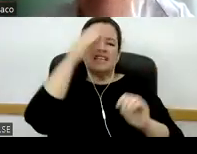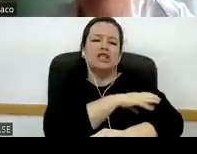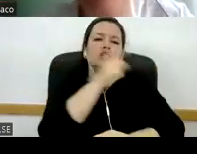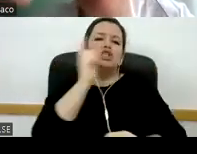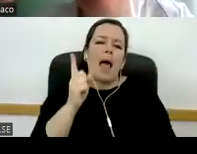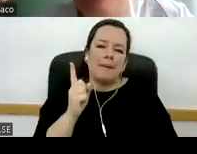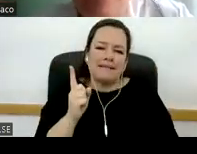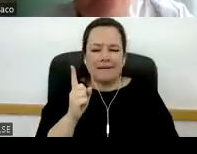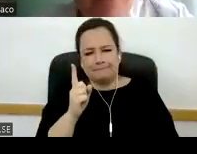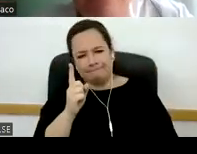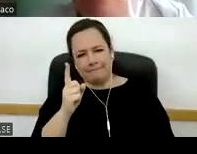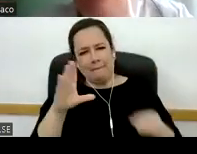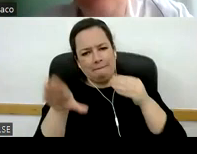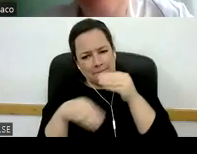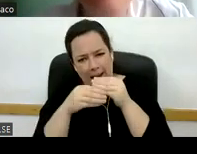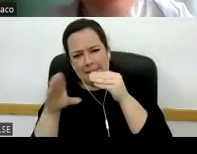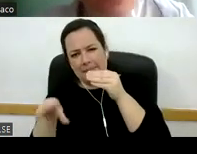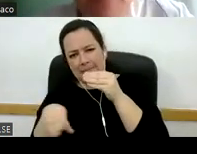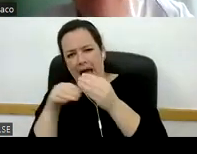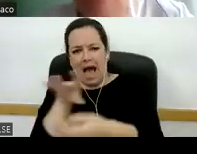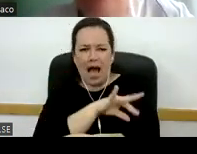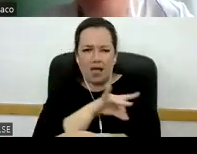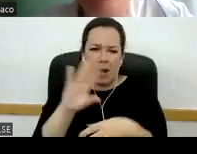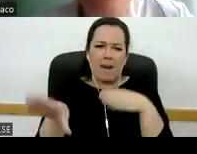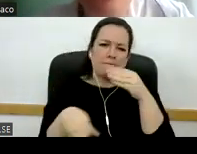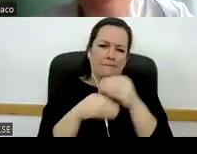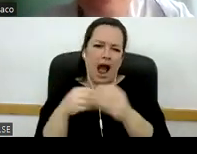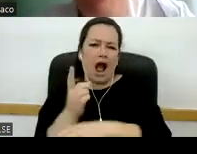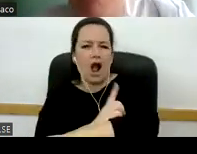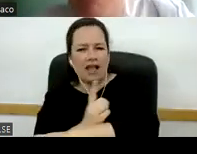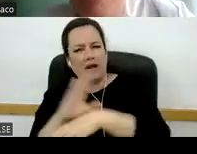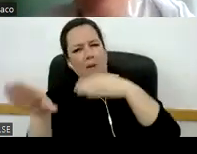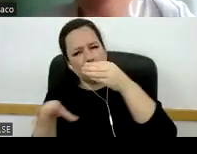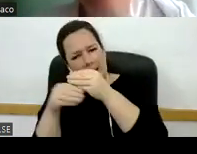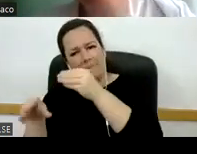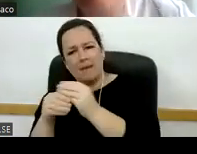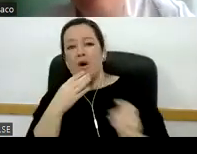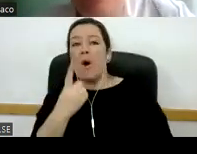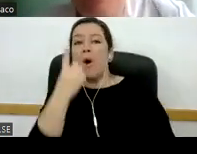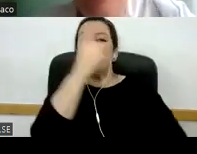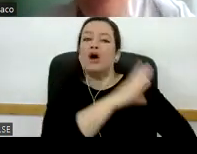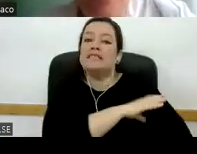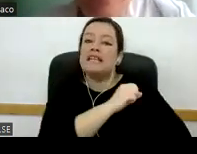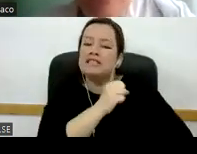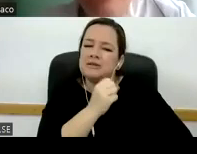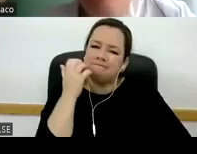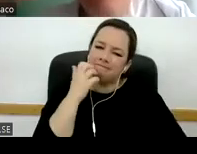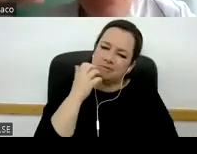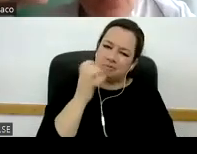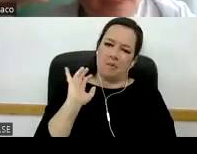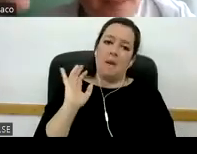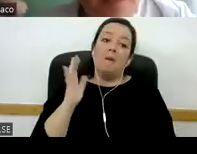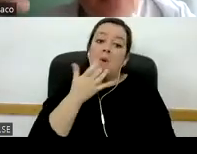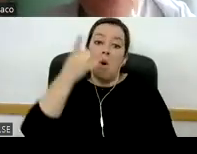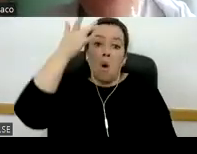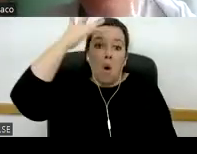solo tenga hipertensión y no tenga alterados los triglicéridos, no tenga alterado el colesterol, mínimamente alterado, no tenga cierta resistencia a la insulina, pero